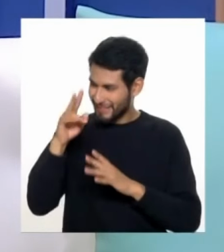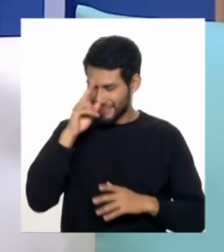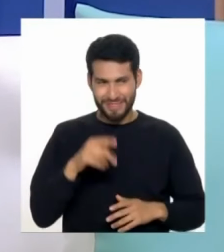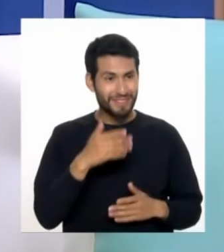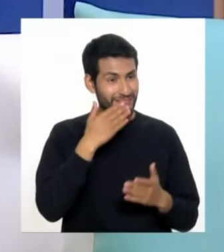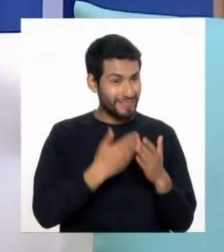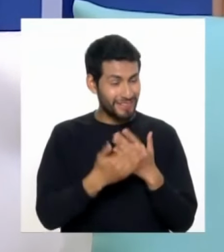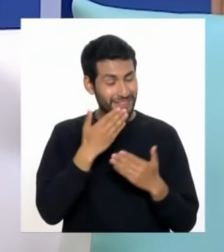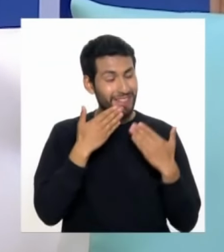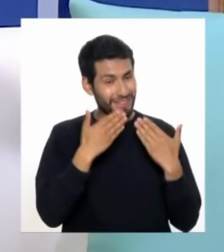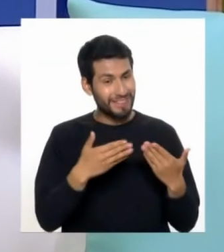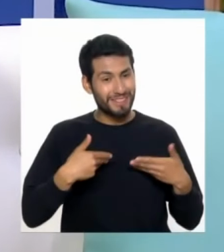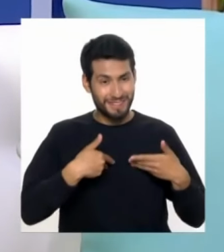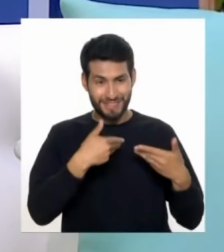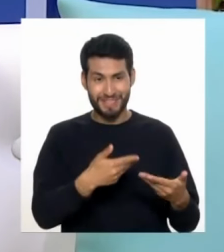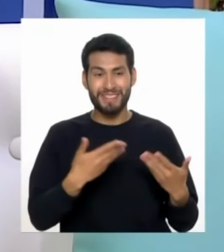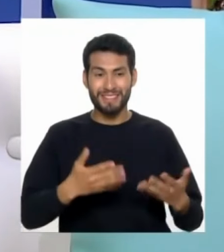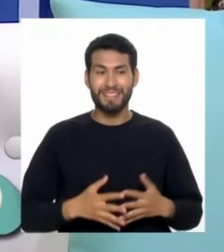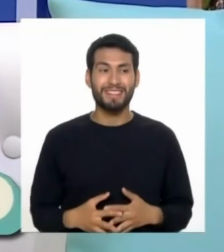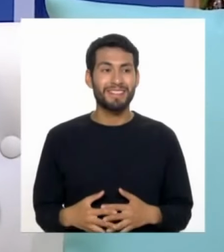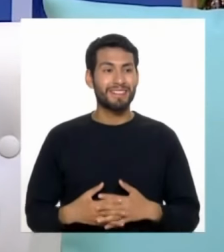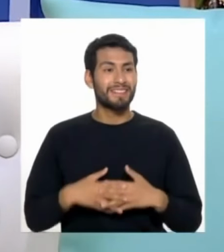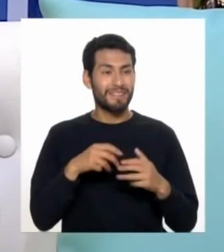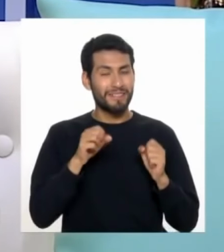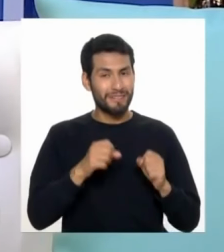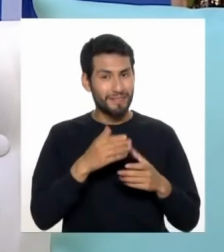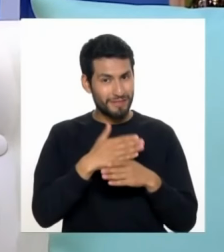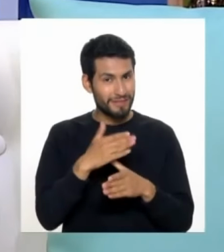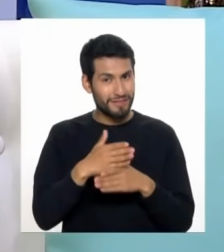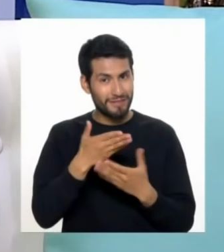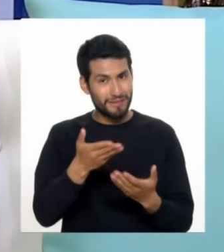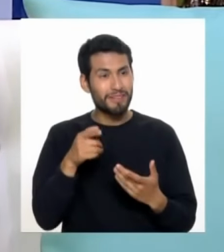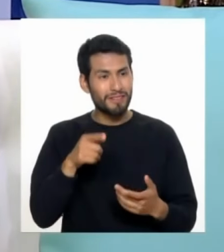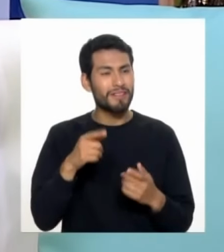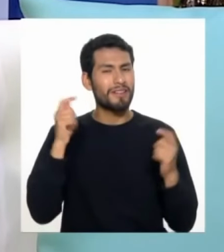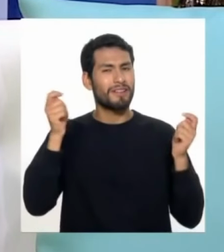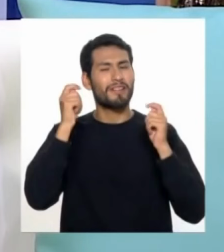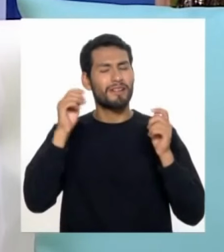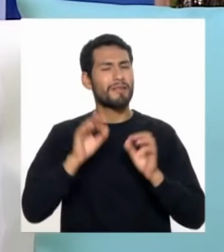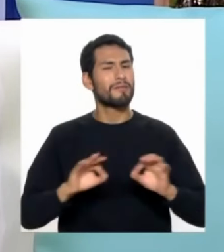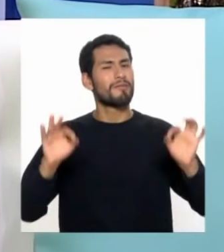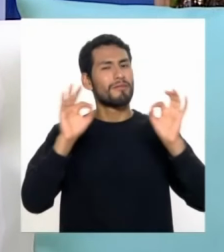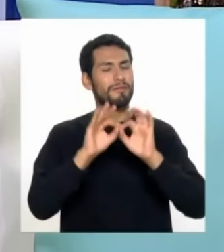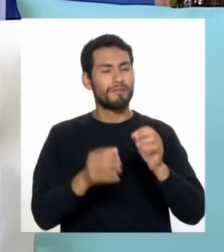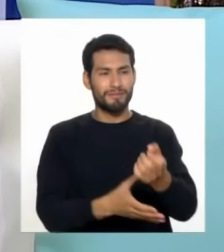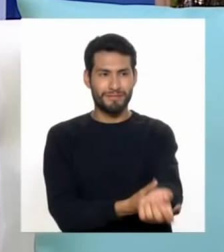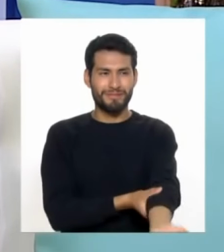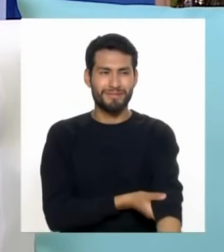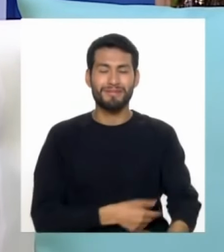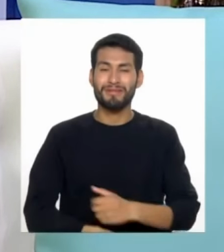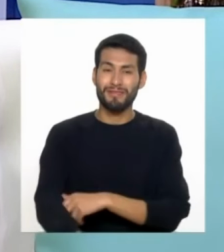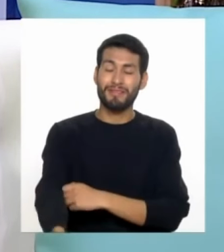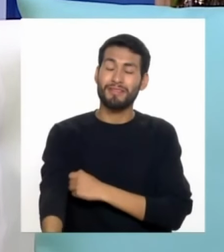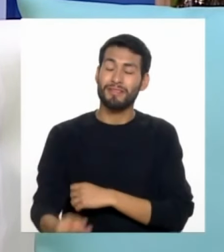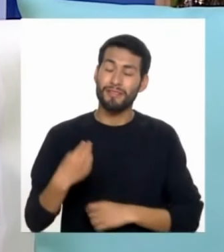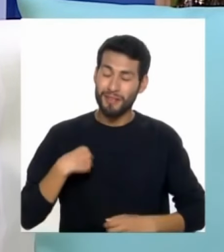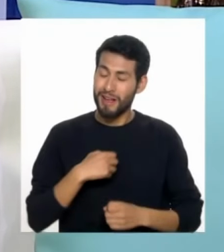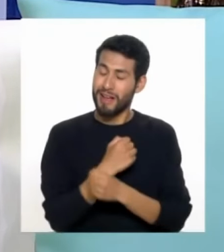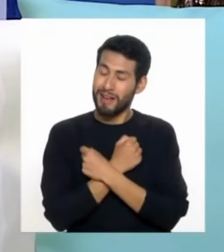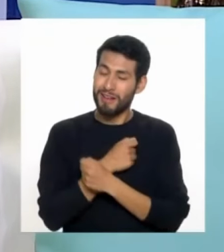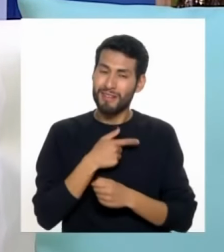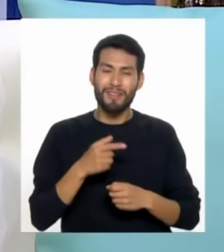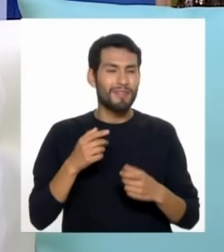Buenos días, muchísimas gracias por la invitación para poder compartir con ustedes una festividad tan importante. Por supuesto. Para los músicos que amamos tanto